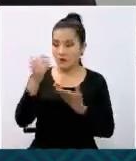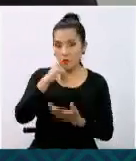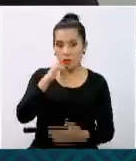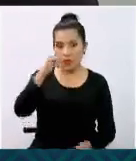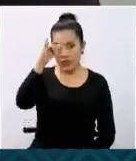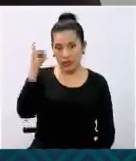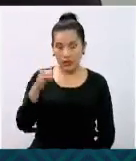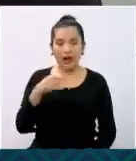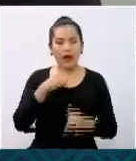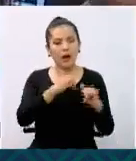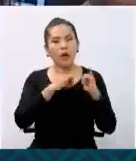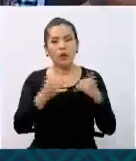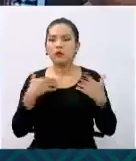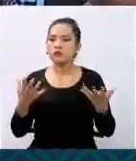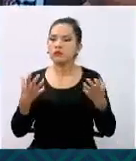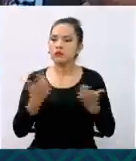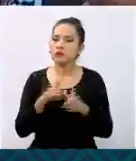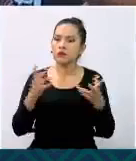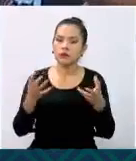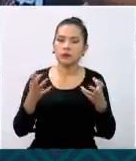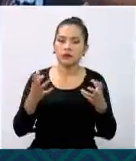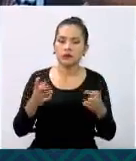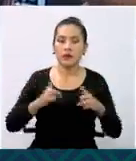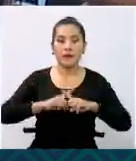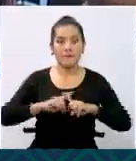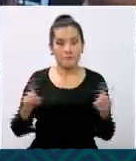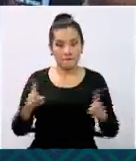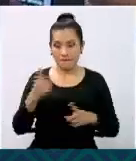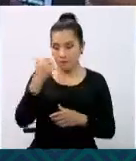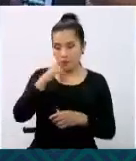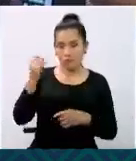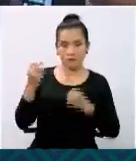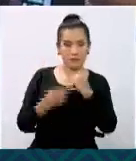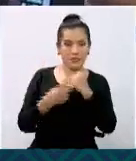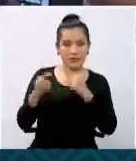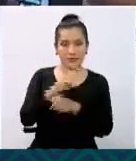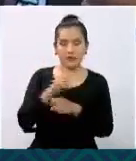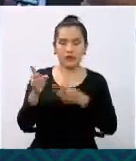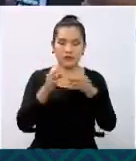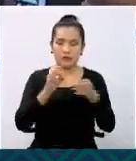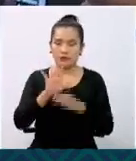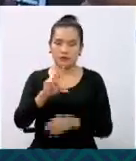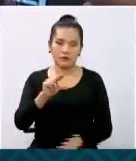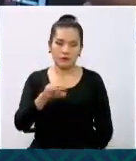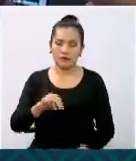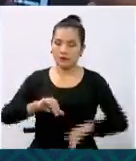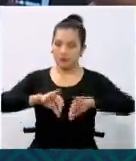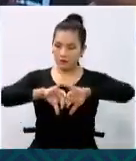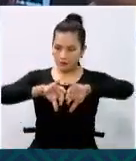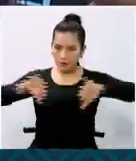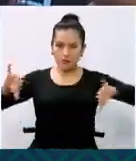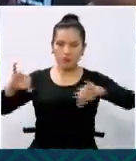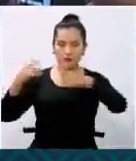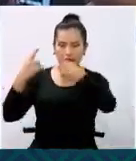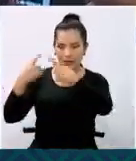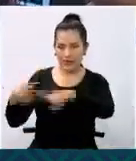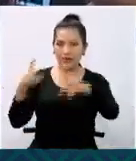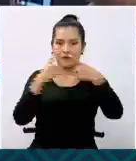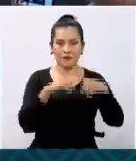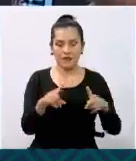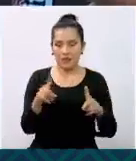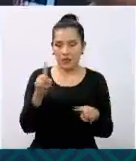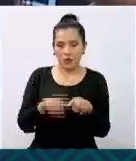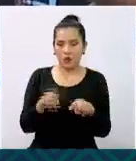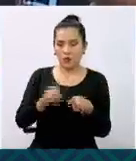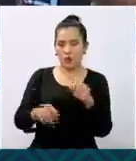para vincular su caso. Sin embargo, la viceministra de Comunicación, Gabriela Alcón, aclaró que son temas distintos que no tienen